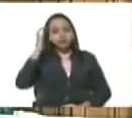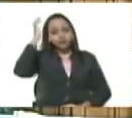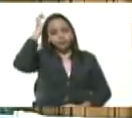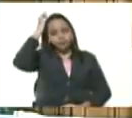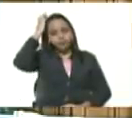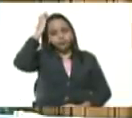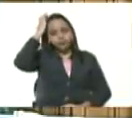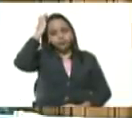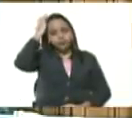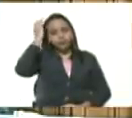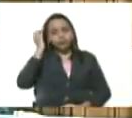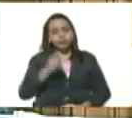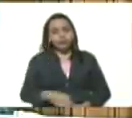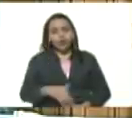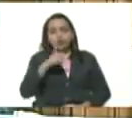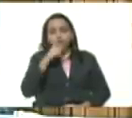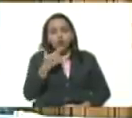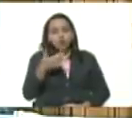injusta,